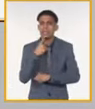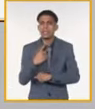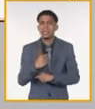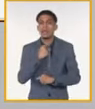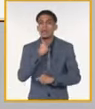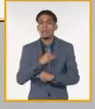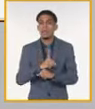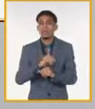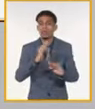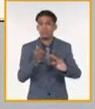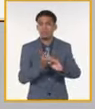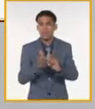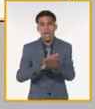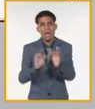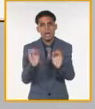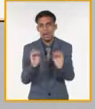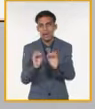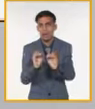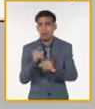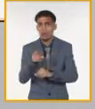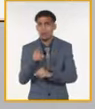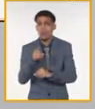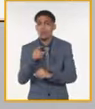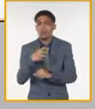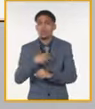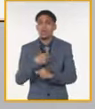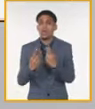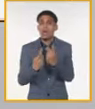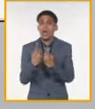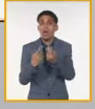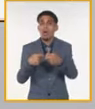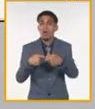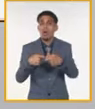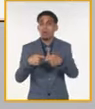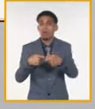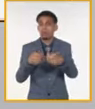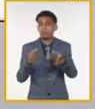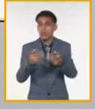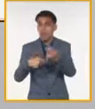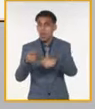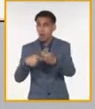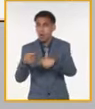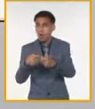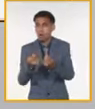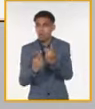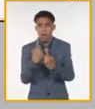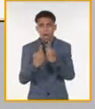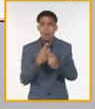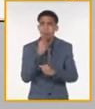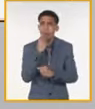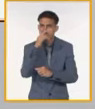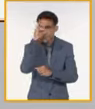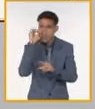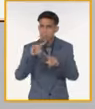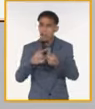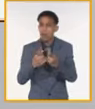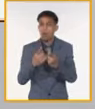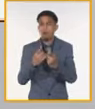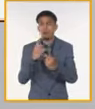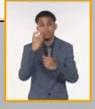sanción por ningún delito digamos un delito del tránsito o algo así y no podría no es el caso no es el caso bueno